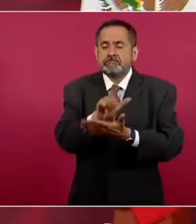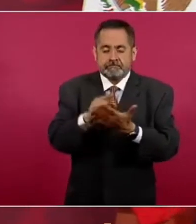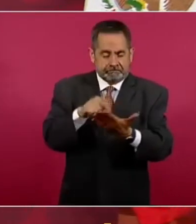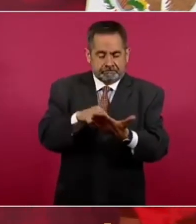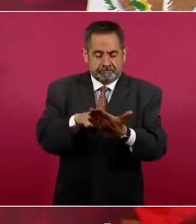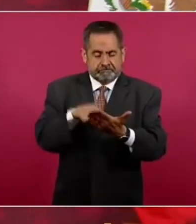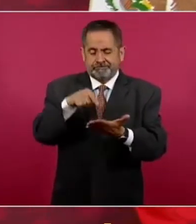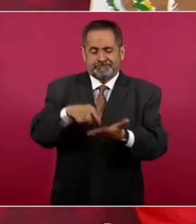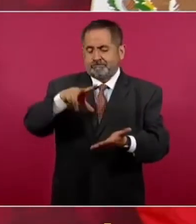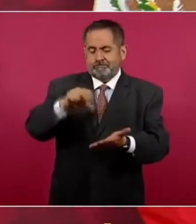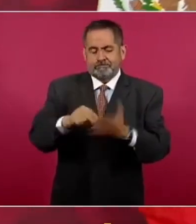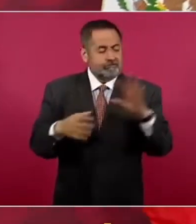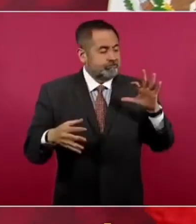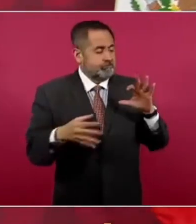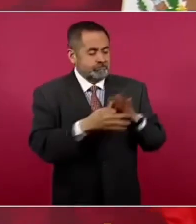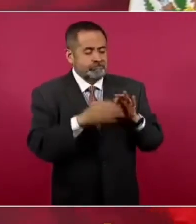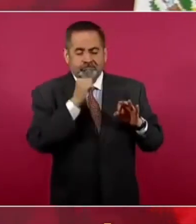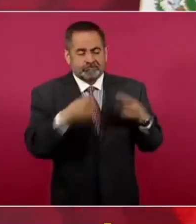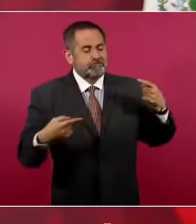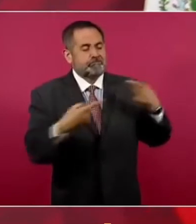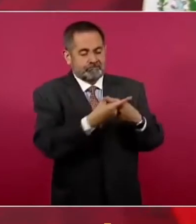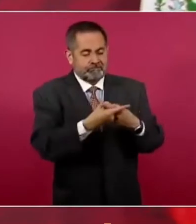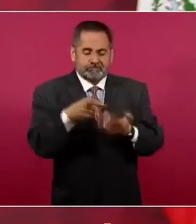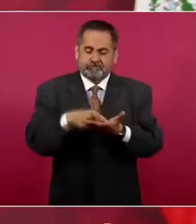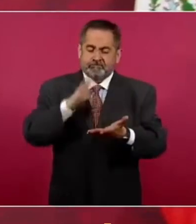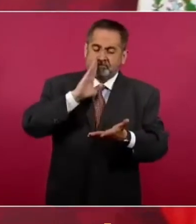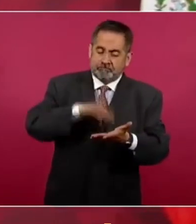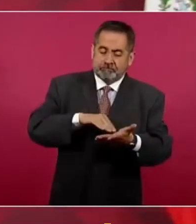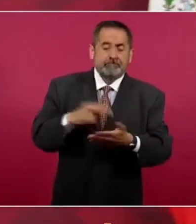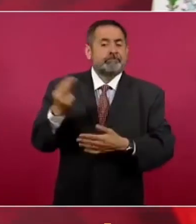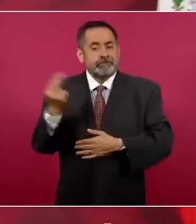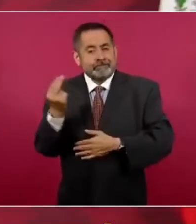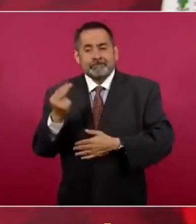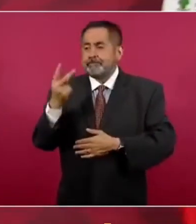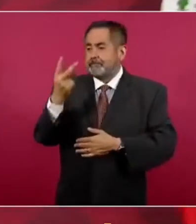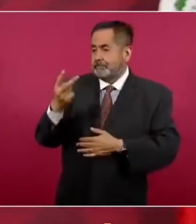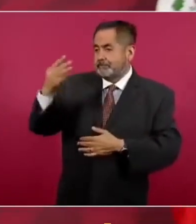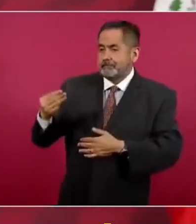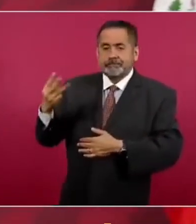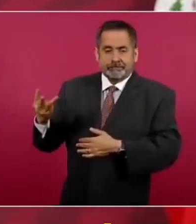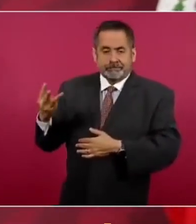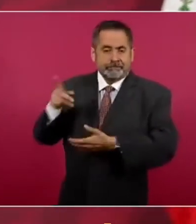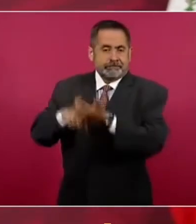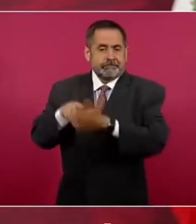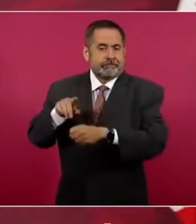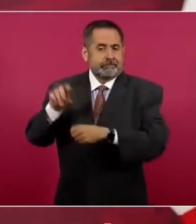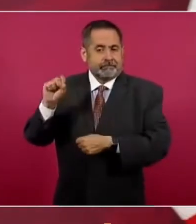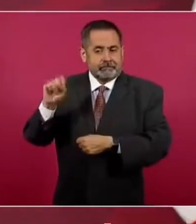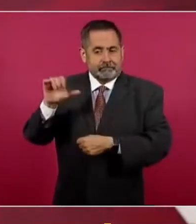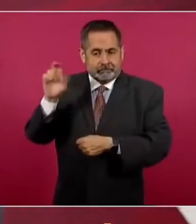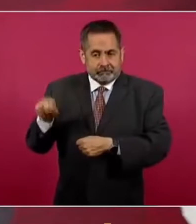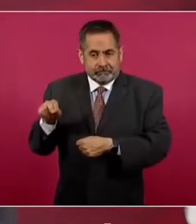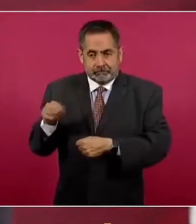inconstitucional una ley se requieren 2/3 partes en la Suprema Corte, y